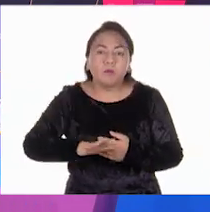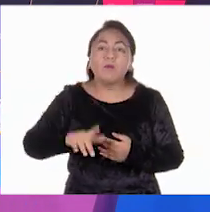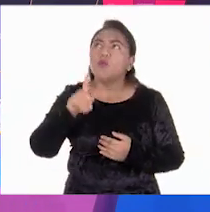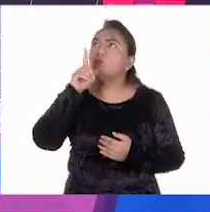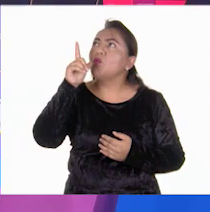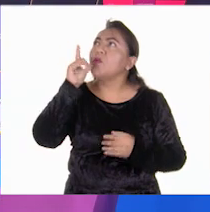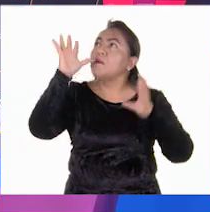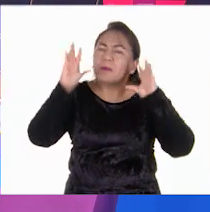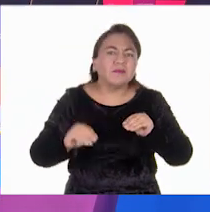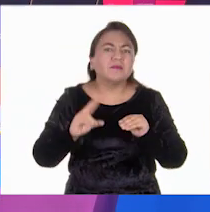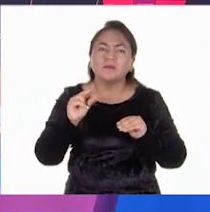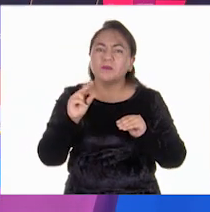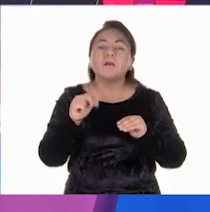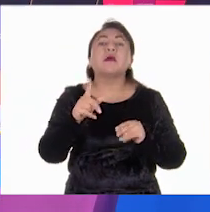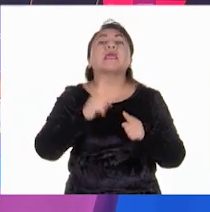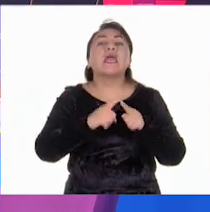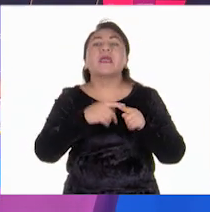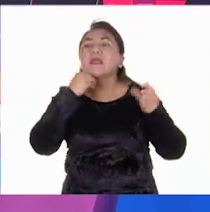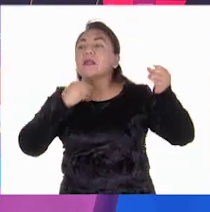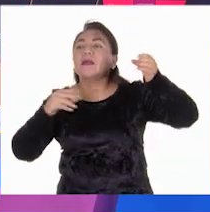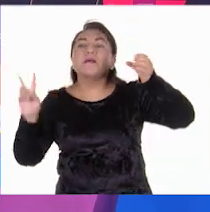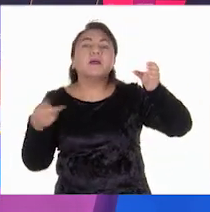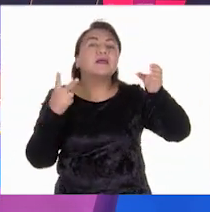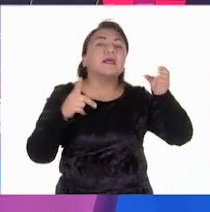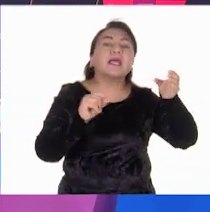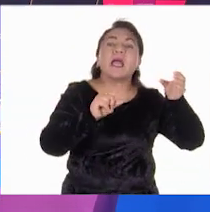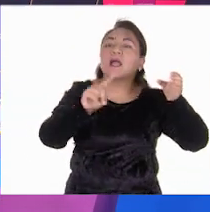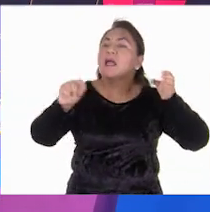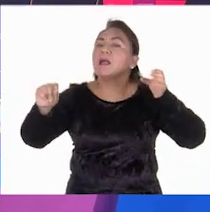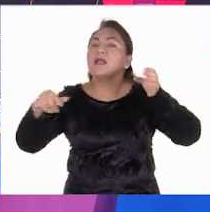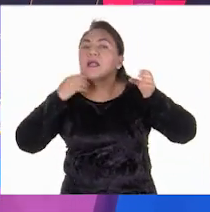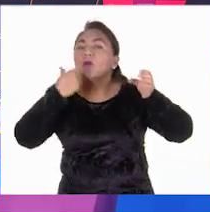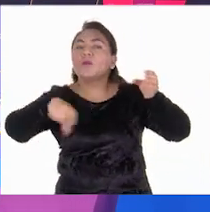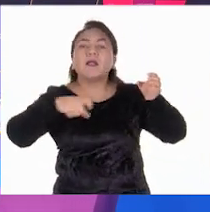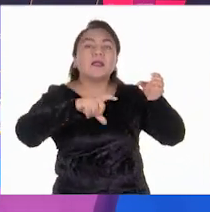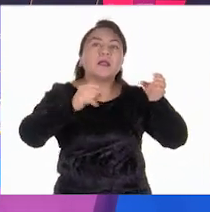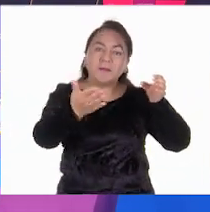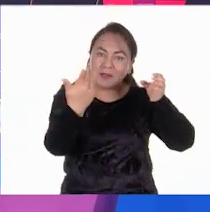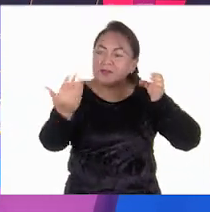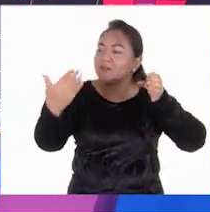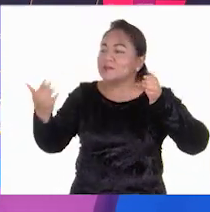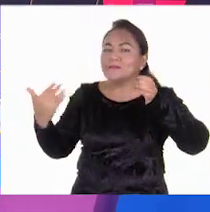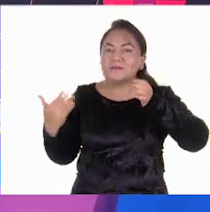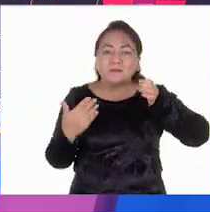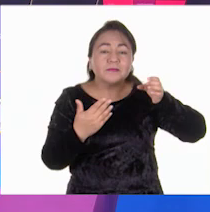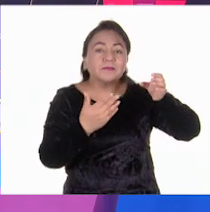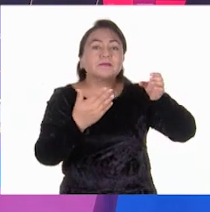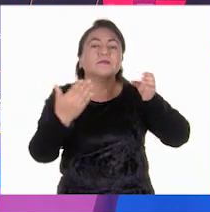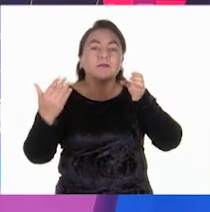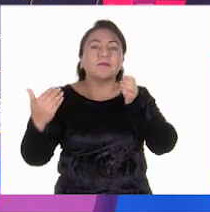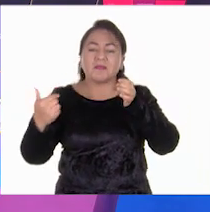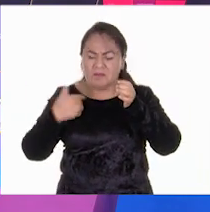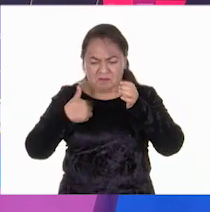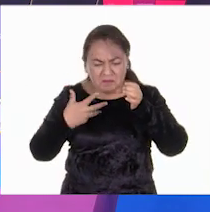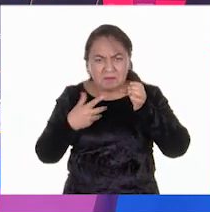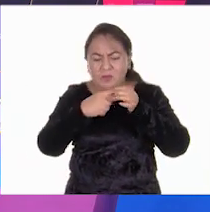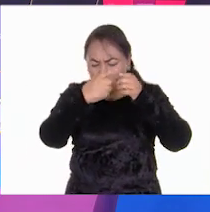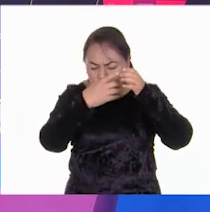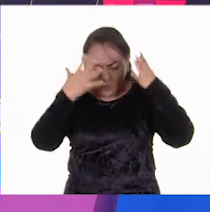luz en esta cuarentena. ¿Quién lo quiere? ¿Quién lo va a querer? ¿Quién lo va a llevar? Acérquese. Mire, le incluyo todo el conjunto,